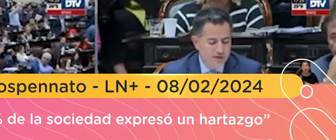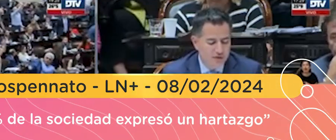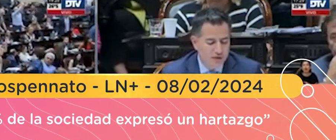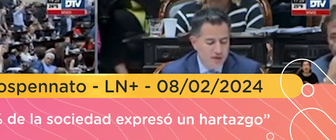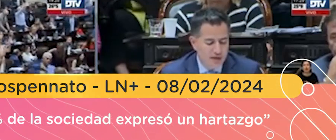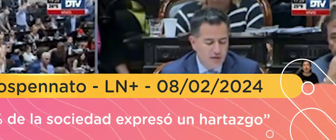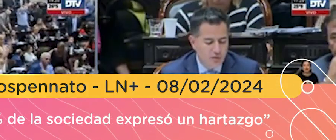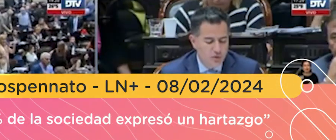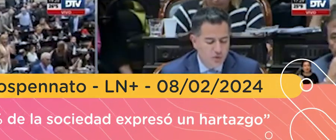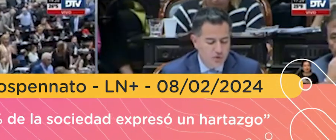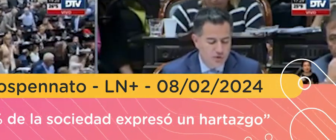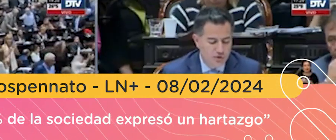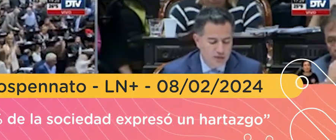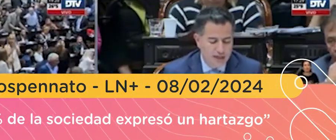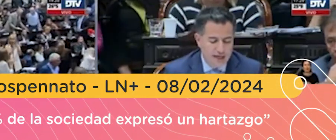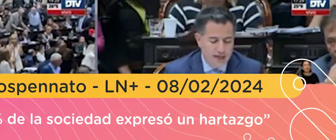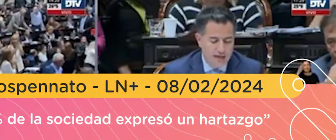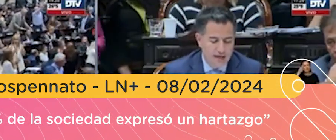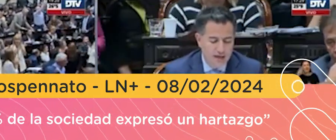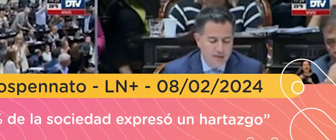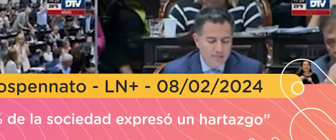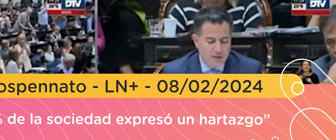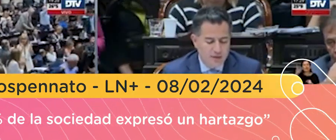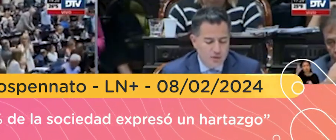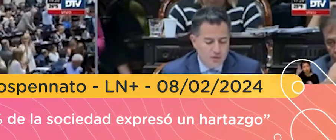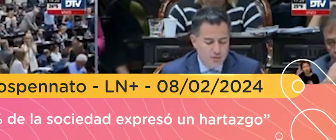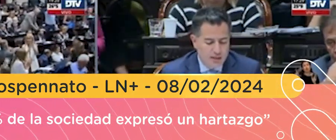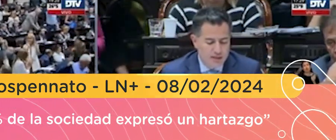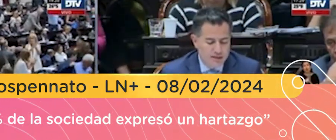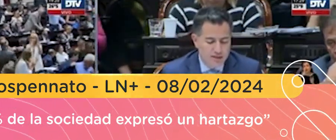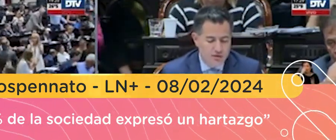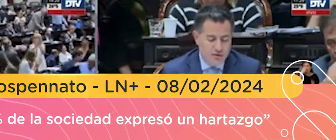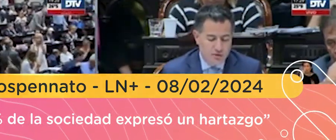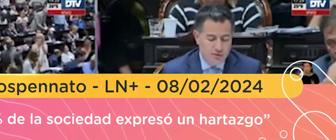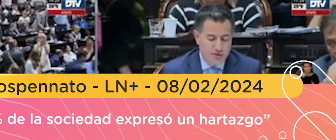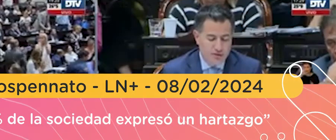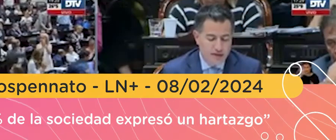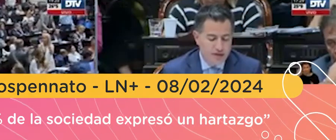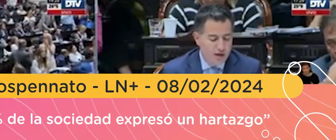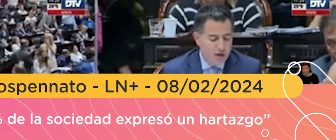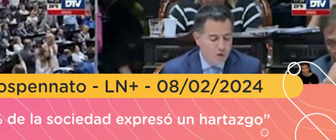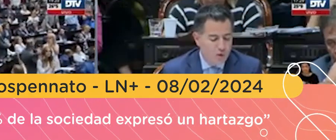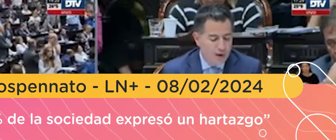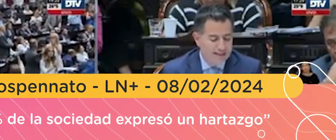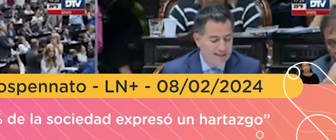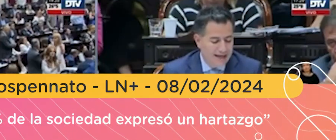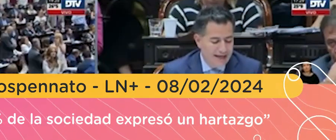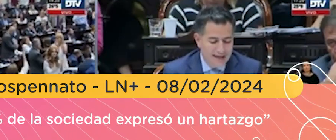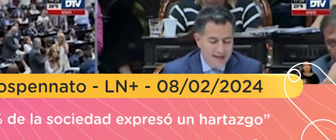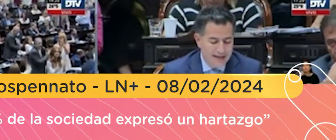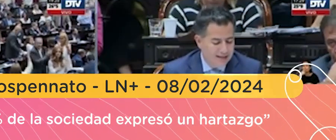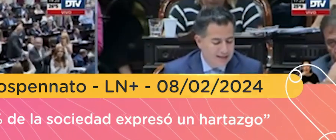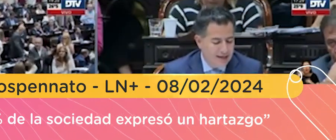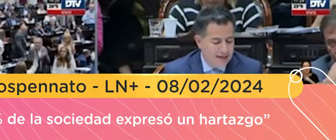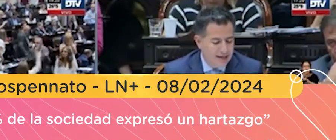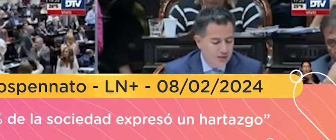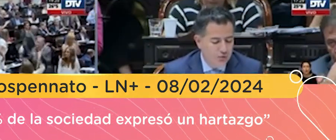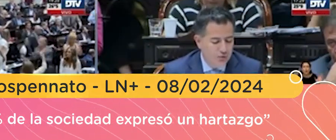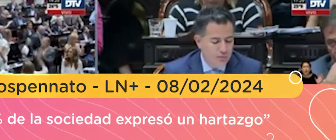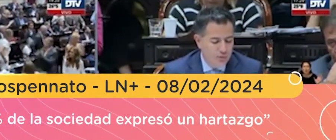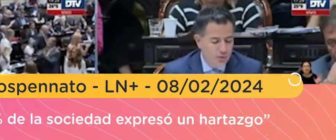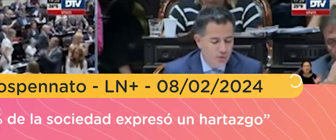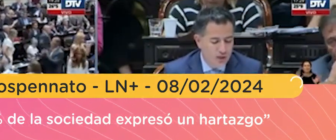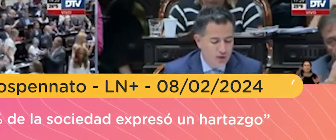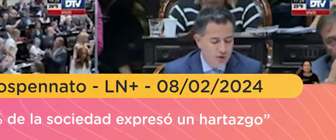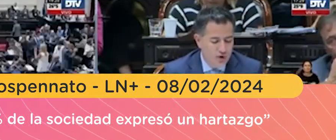ahí es gente que tiene la SUBE para ir a trabajar. Entonces, a los trabajadores le estamos haciendo eso. Eso también estaba en la ley. La ley tenía muchas cosas